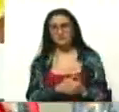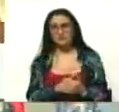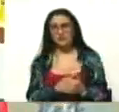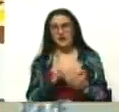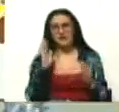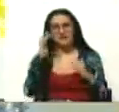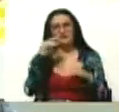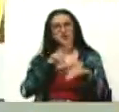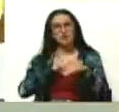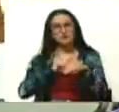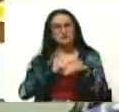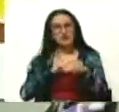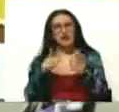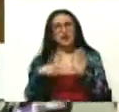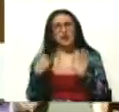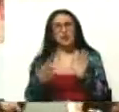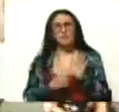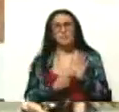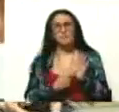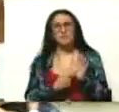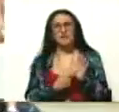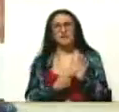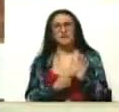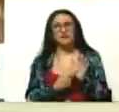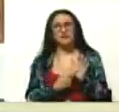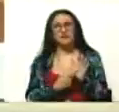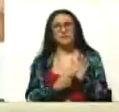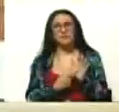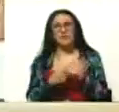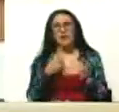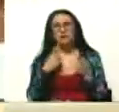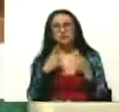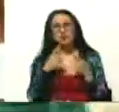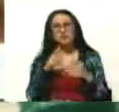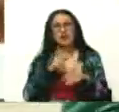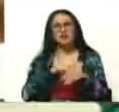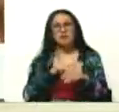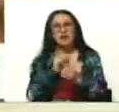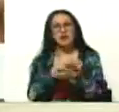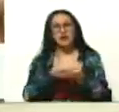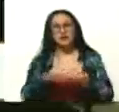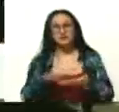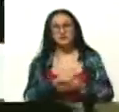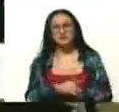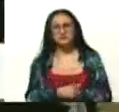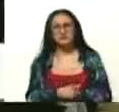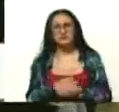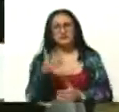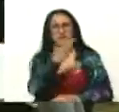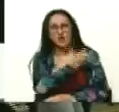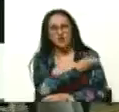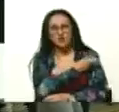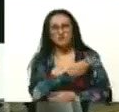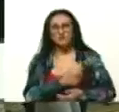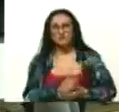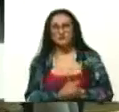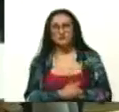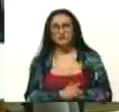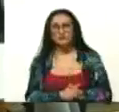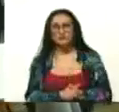atención veterinaria integral con consultas gratuitas, vacunación